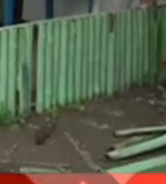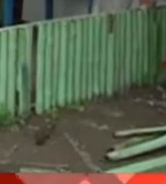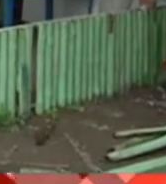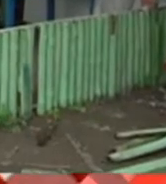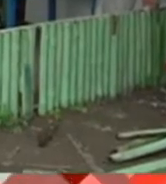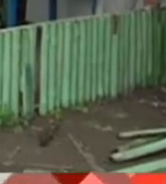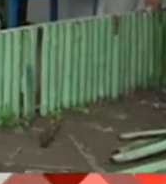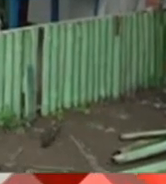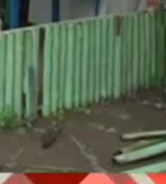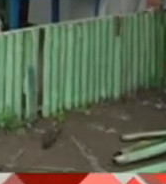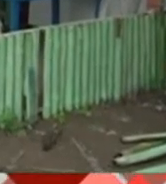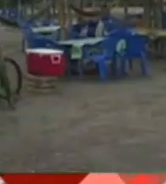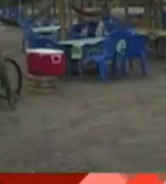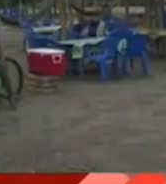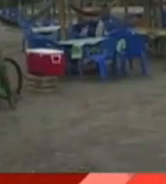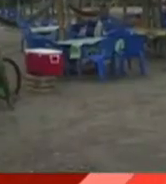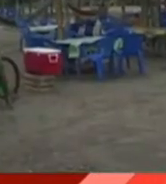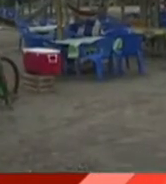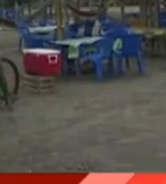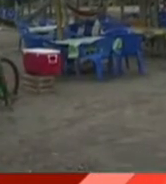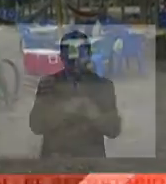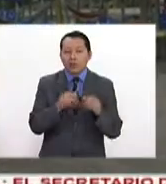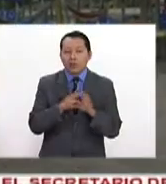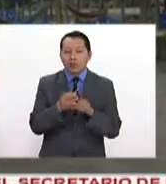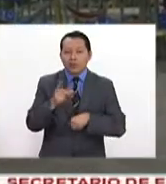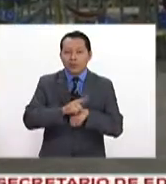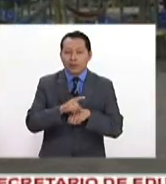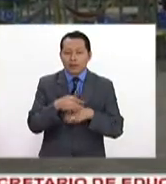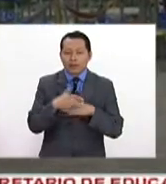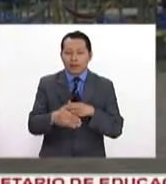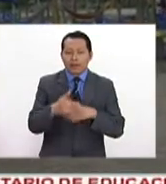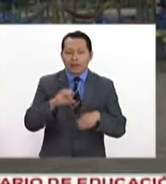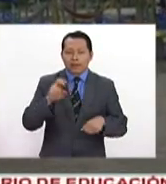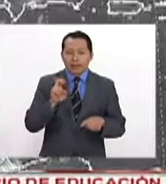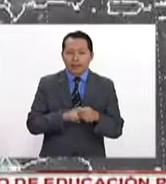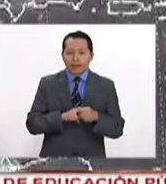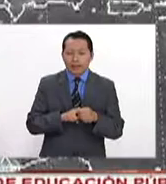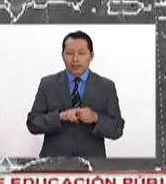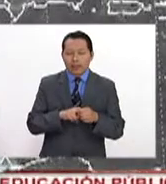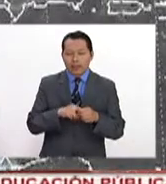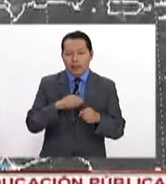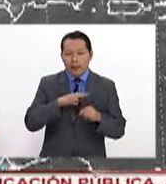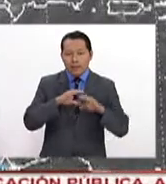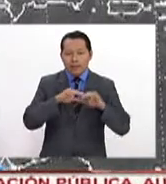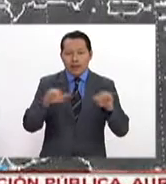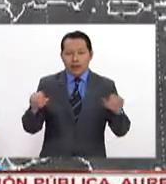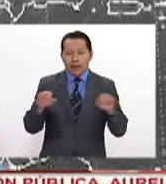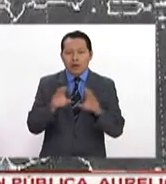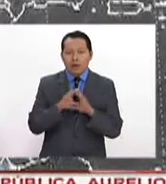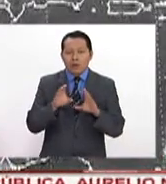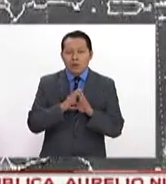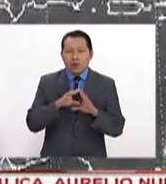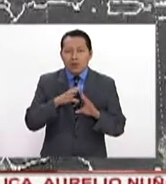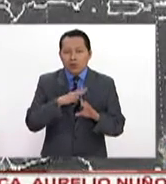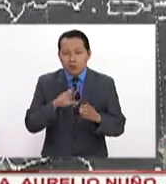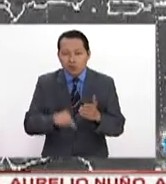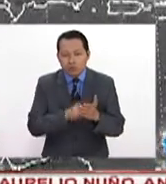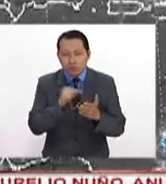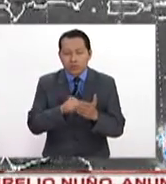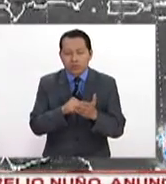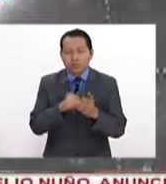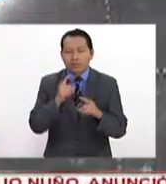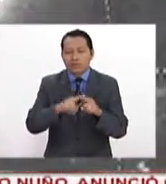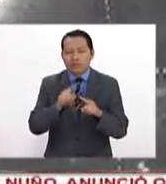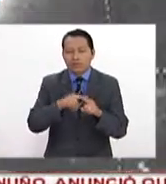Huracanes de los Estados Unidos prevé que permanezca unos días más en alta mar, en mar abierto, sin afectar a zonas habitadas,